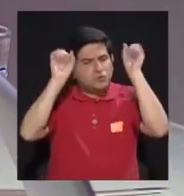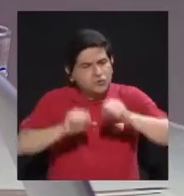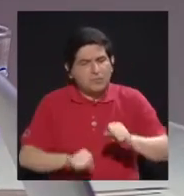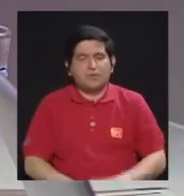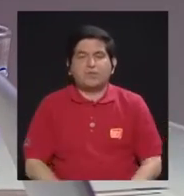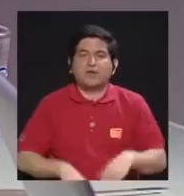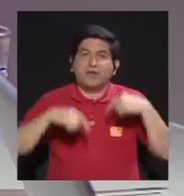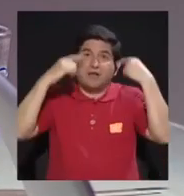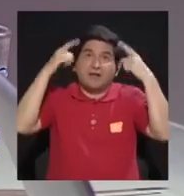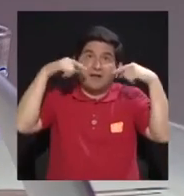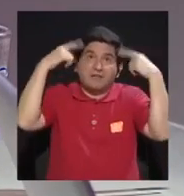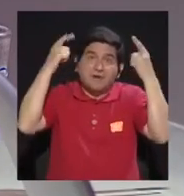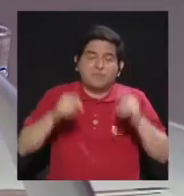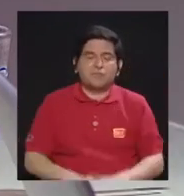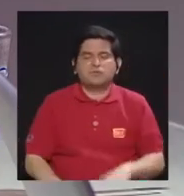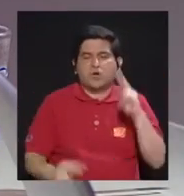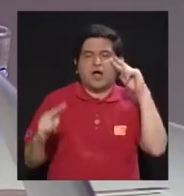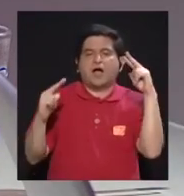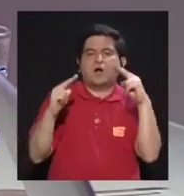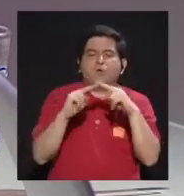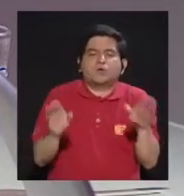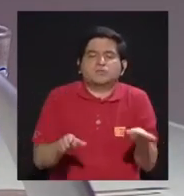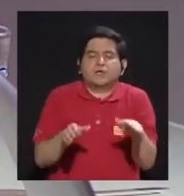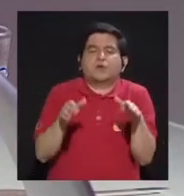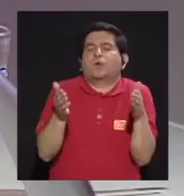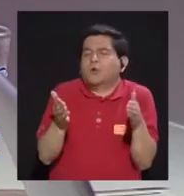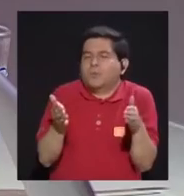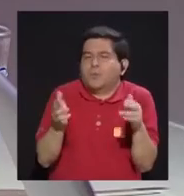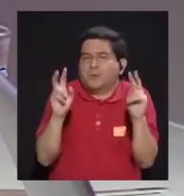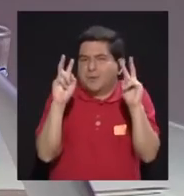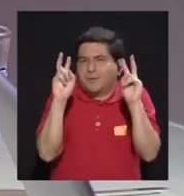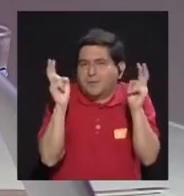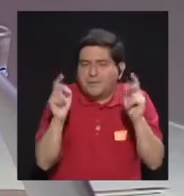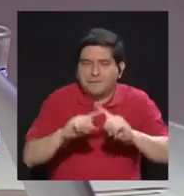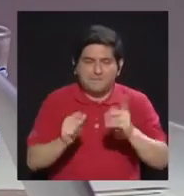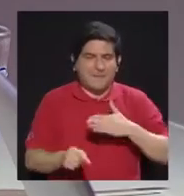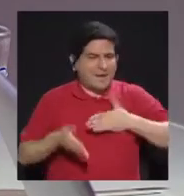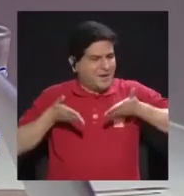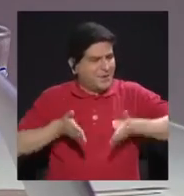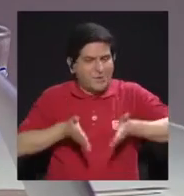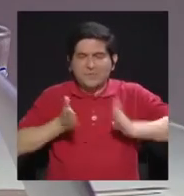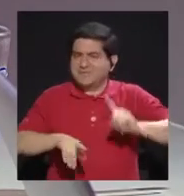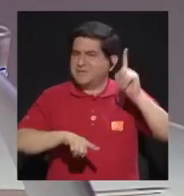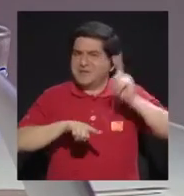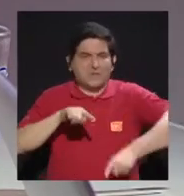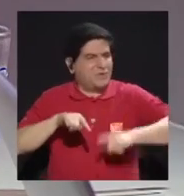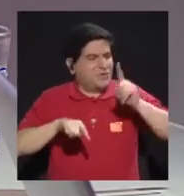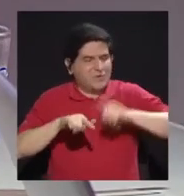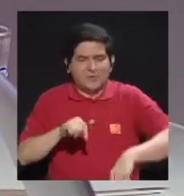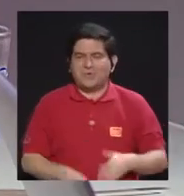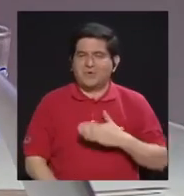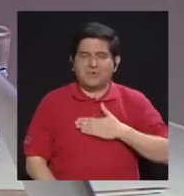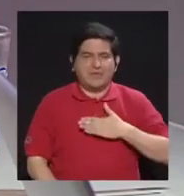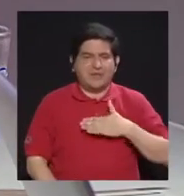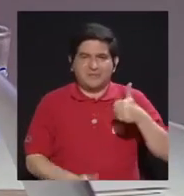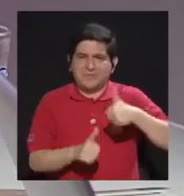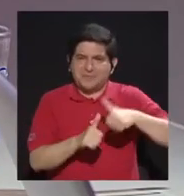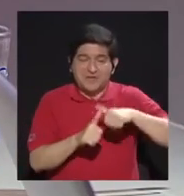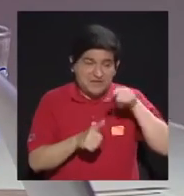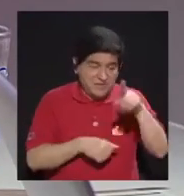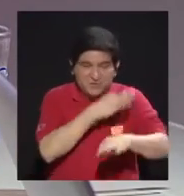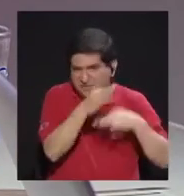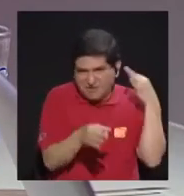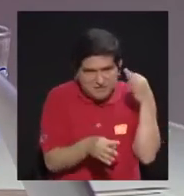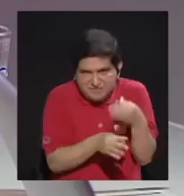el famoso conocida como, pero el asunto era que mis hijos no podían llevar mi apellido de conocida